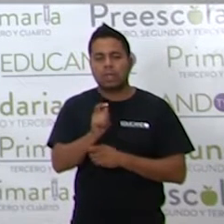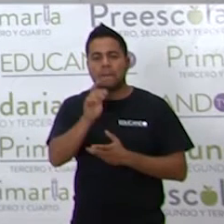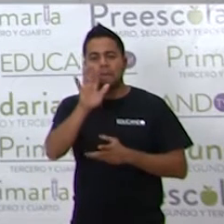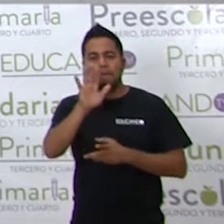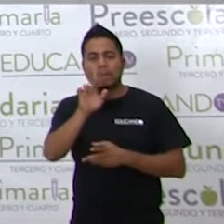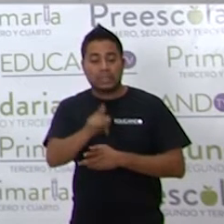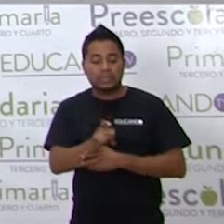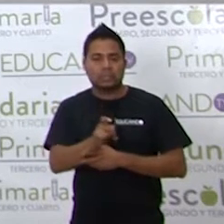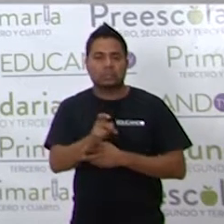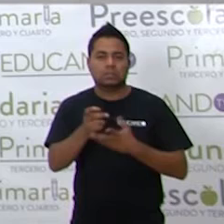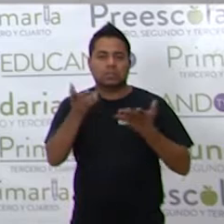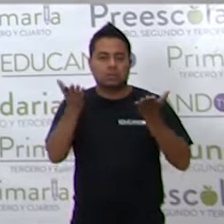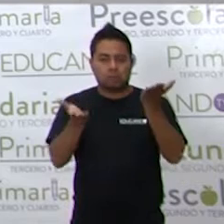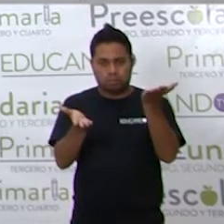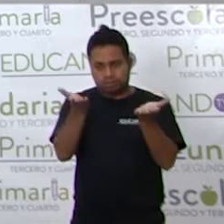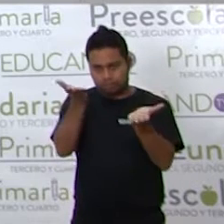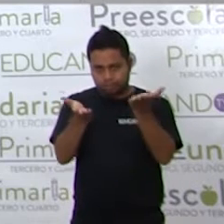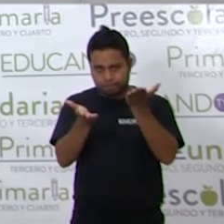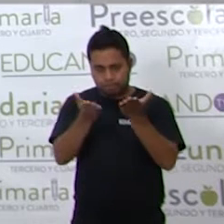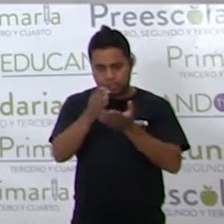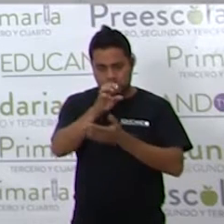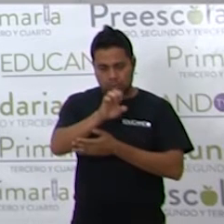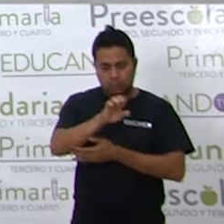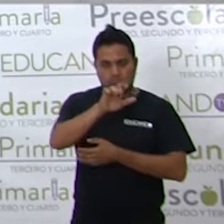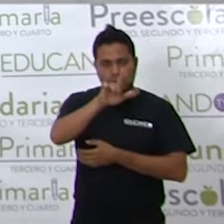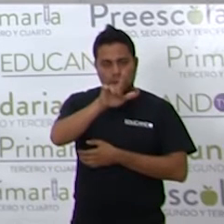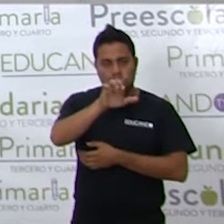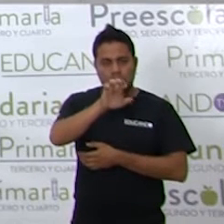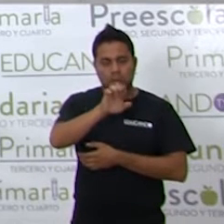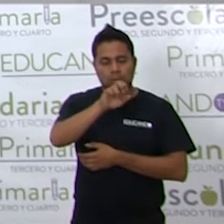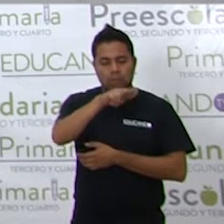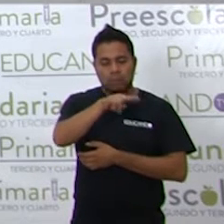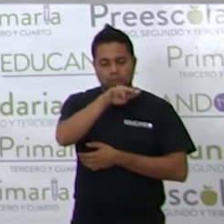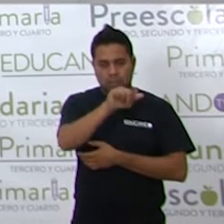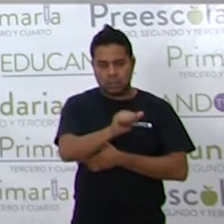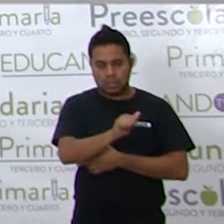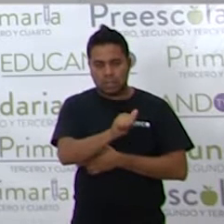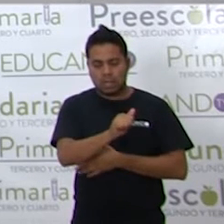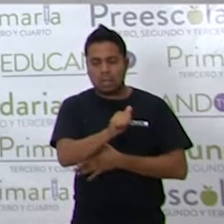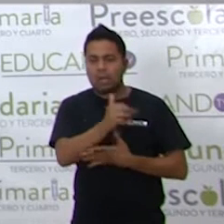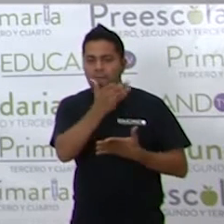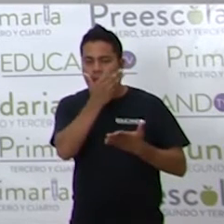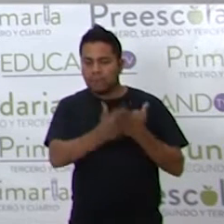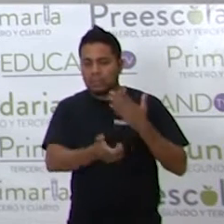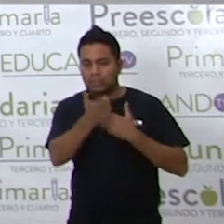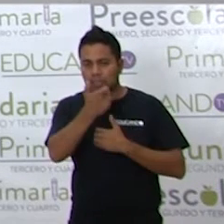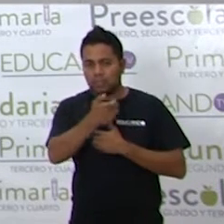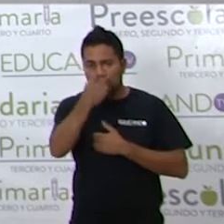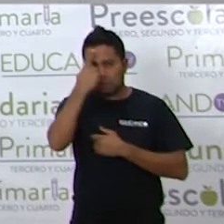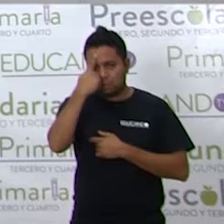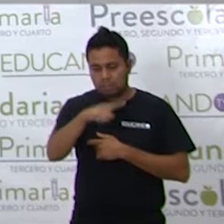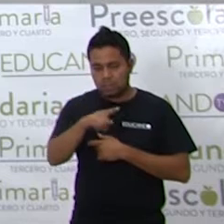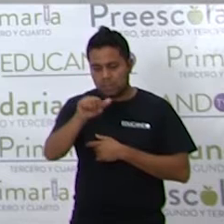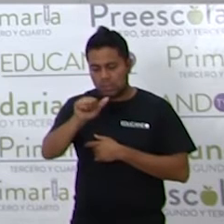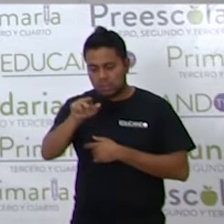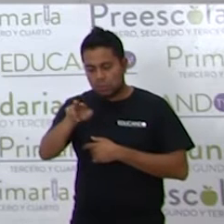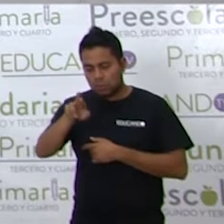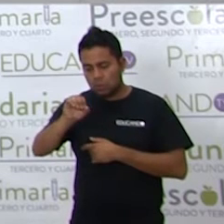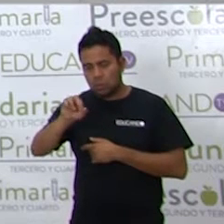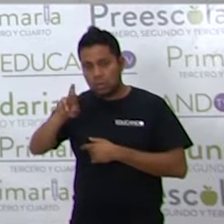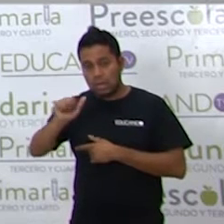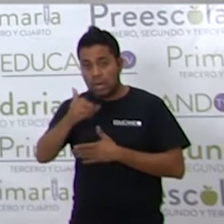comparar. ¿A Elena le falta dinero para tener la misma cantidad que